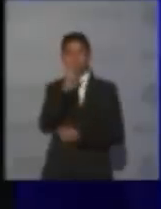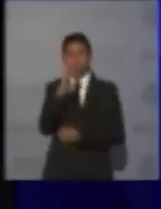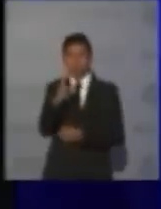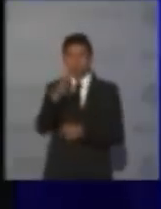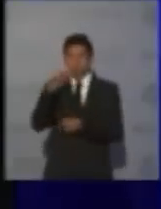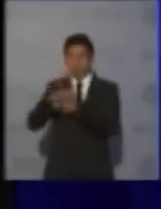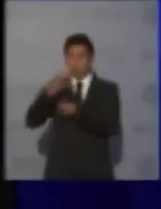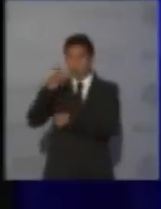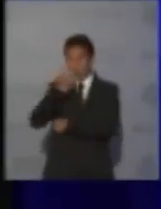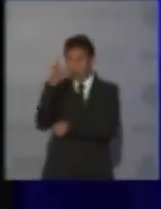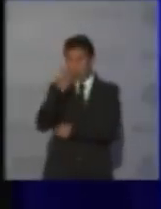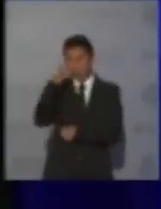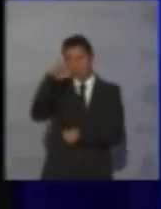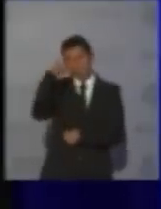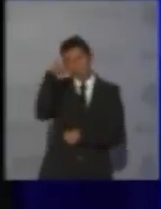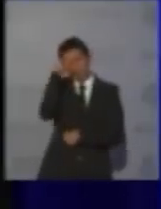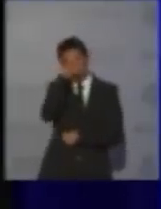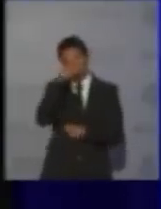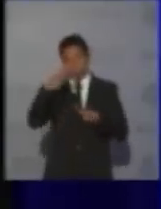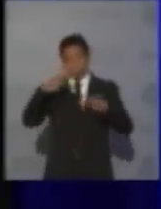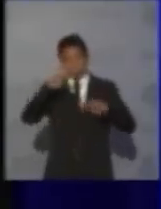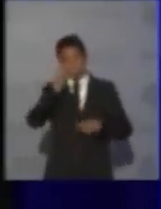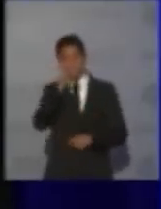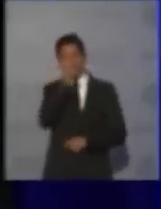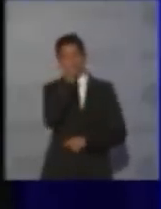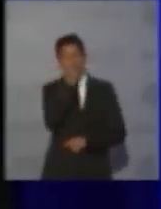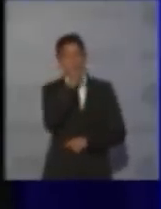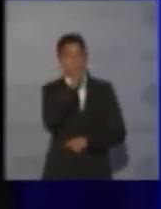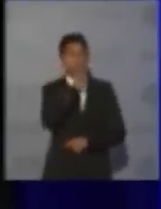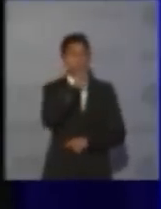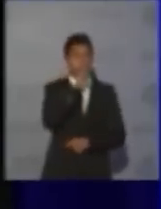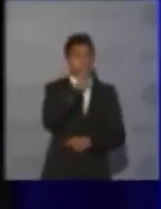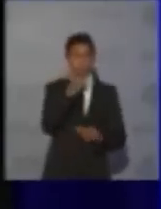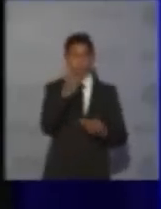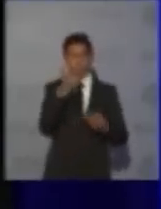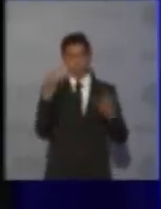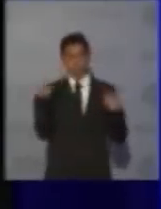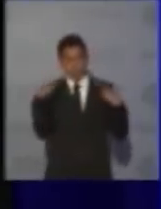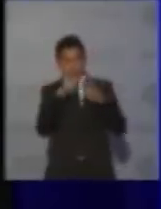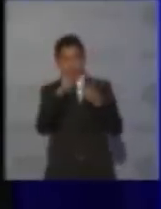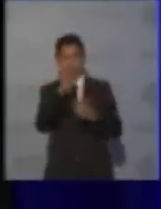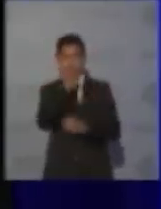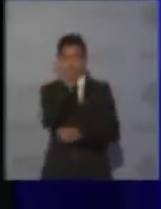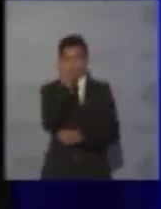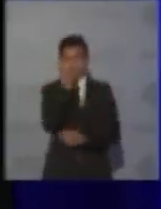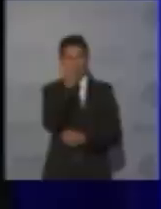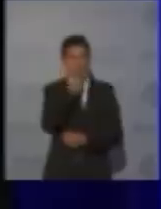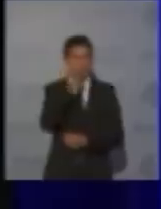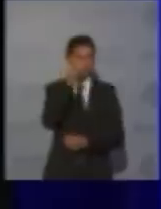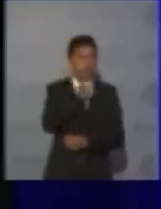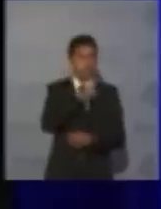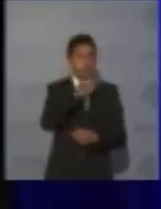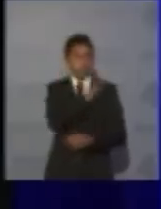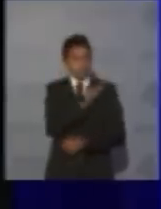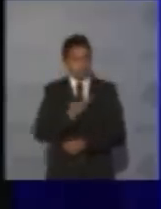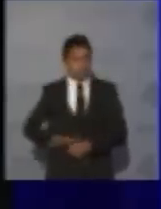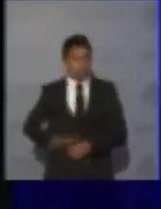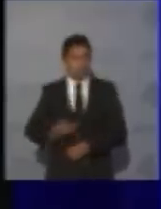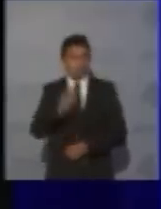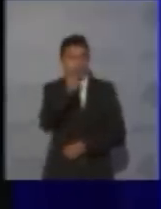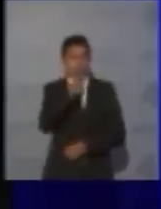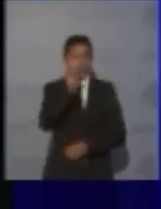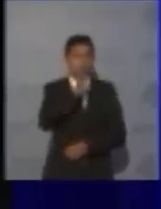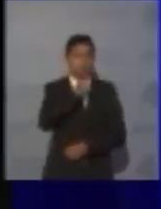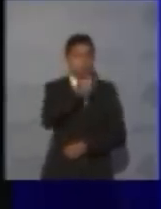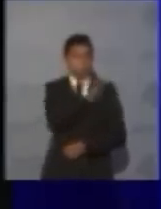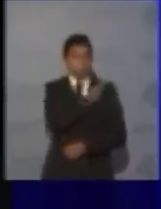una clínica privada, en un hospital en la capital del estado. Digo, podría haber pasado que se les